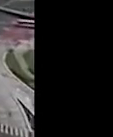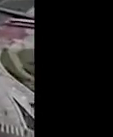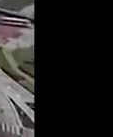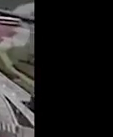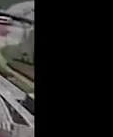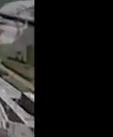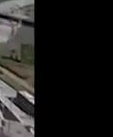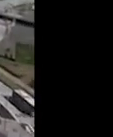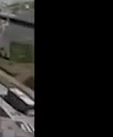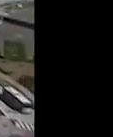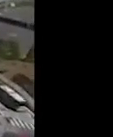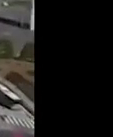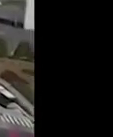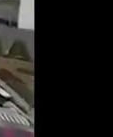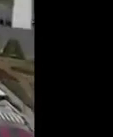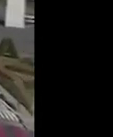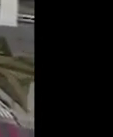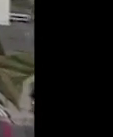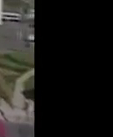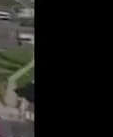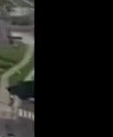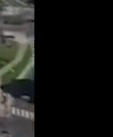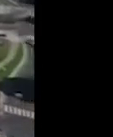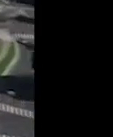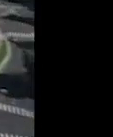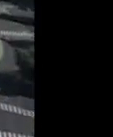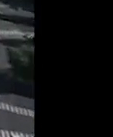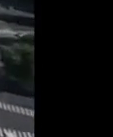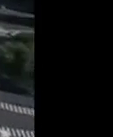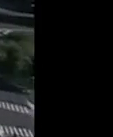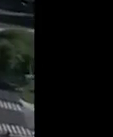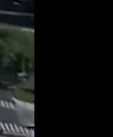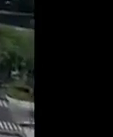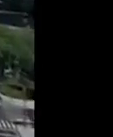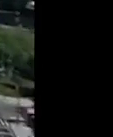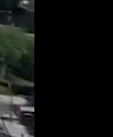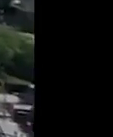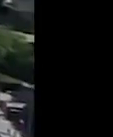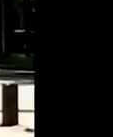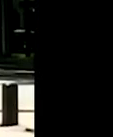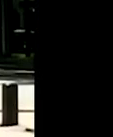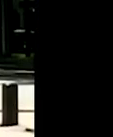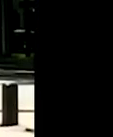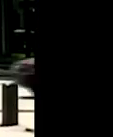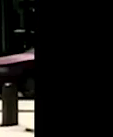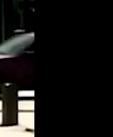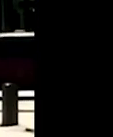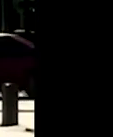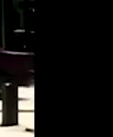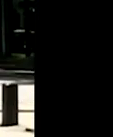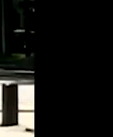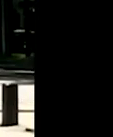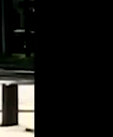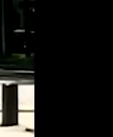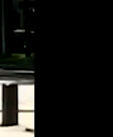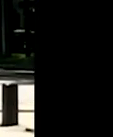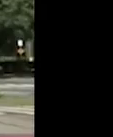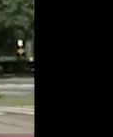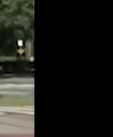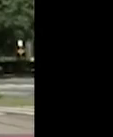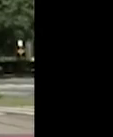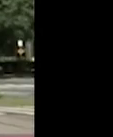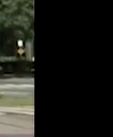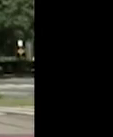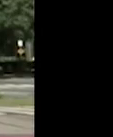el momento más drástica por la pandemia del coronavirus. Las postales de Buenos Aires son completamente diferentes. El